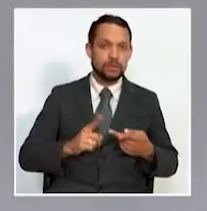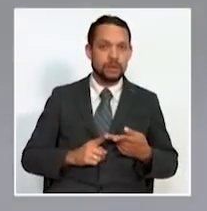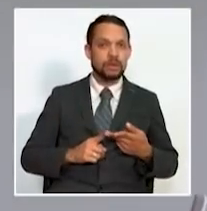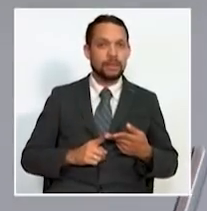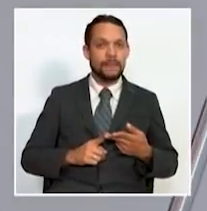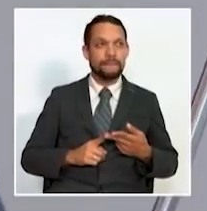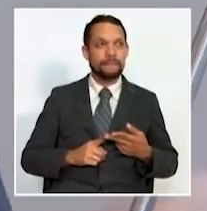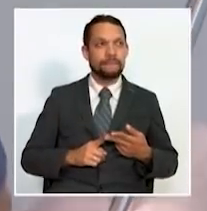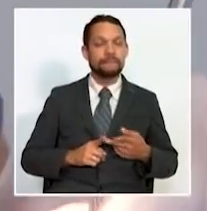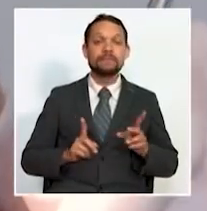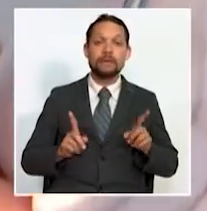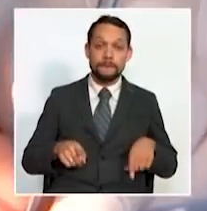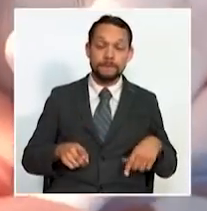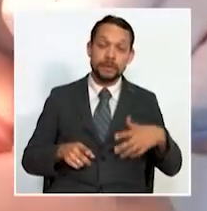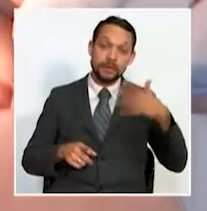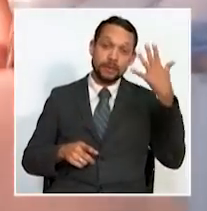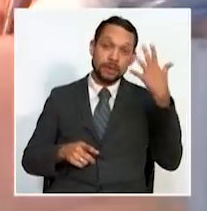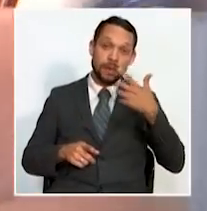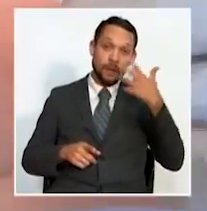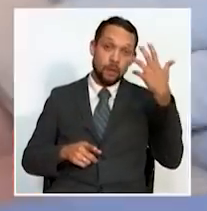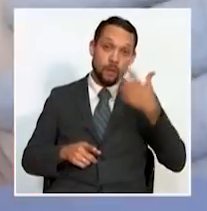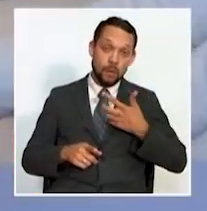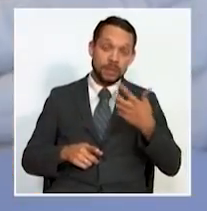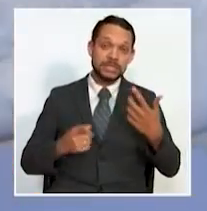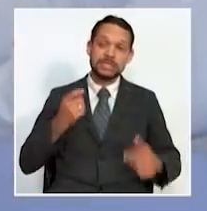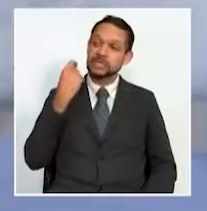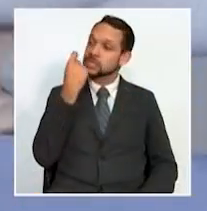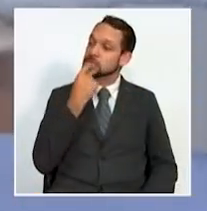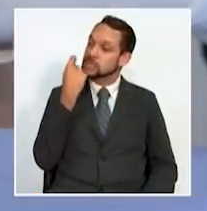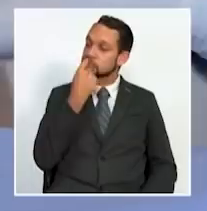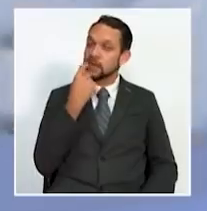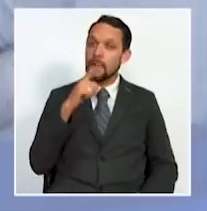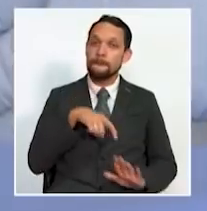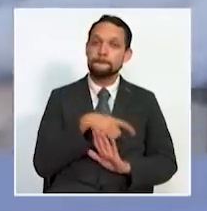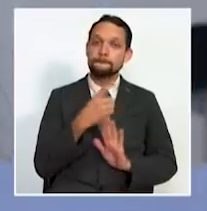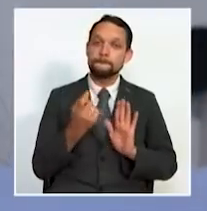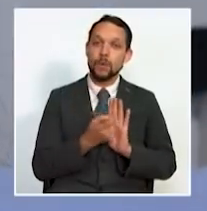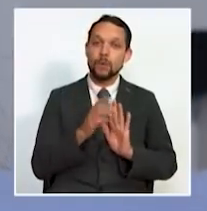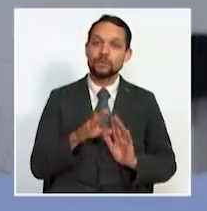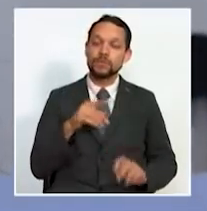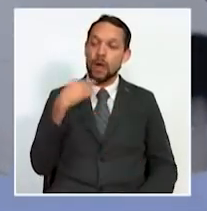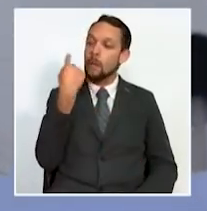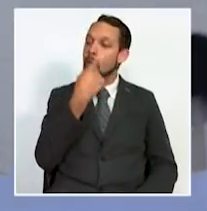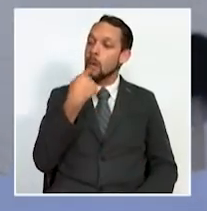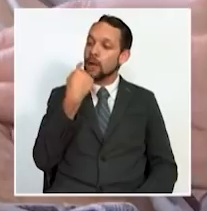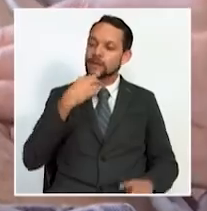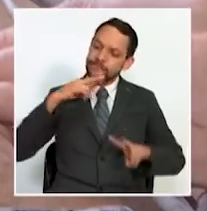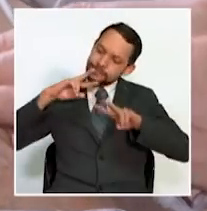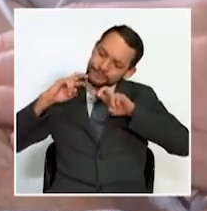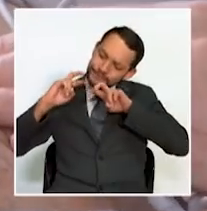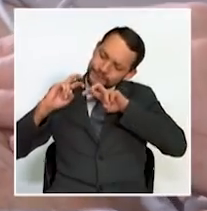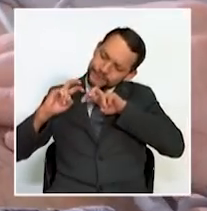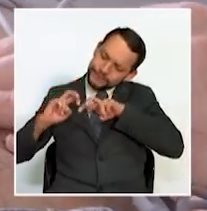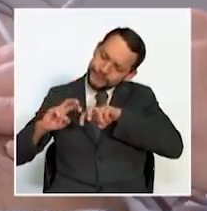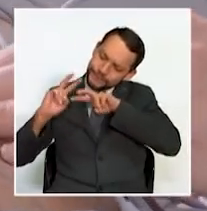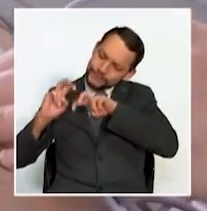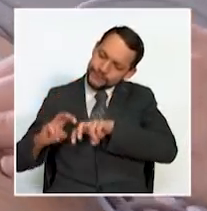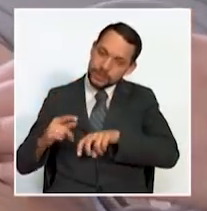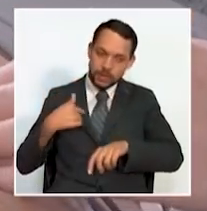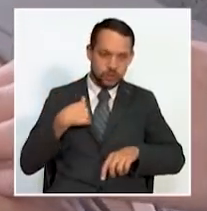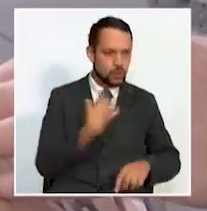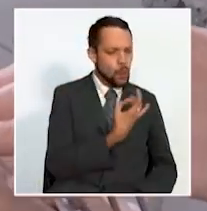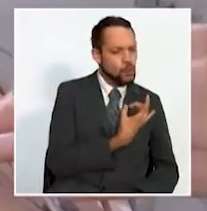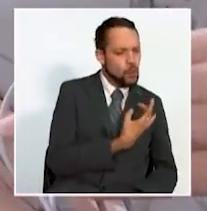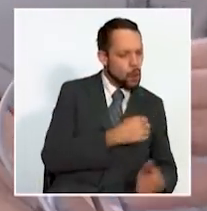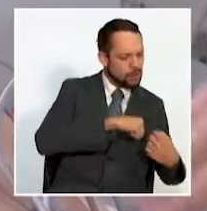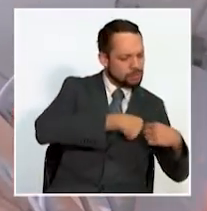la evaluación y el diagnóstico desde la odontología neurofocal con profilaxis odontológica. Ustedes dirán, pero si yo voy por un dolor de